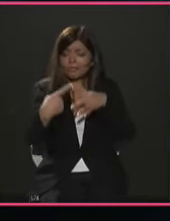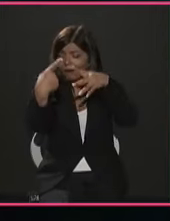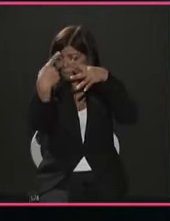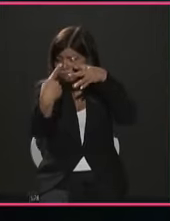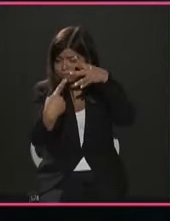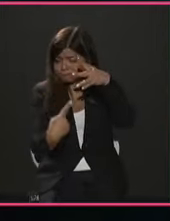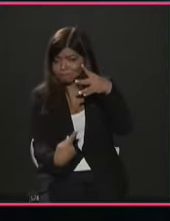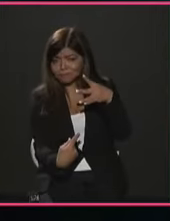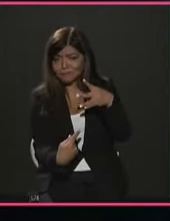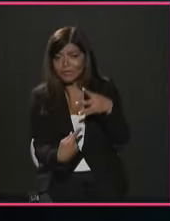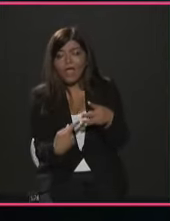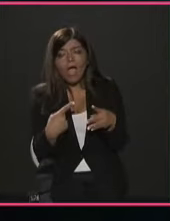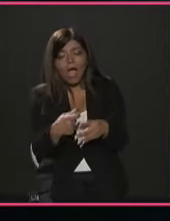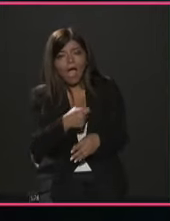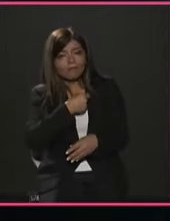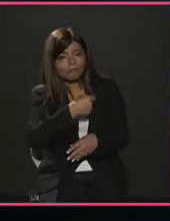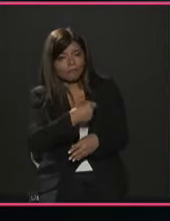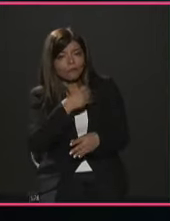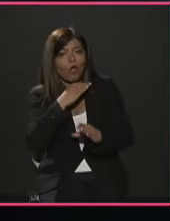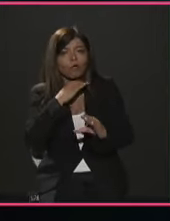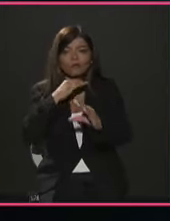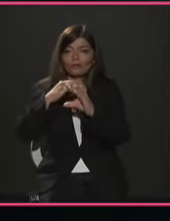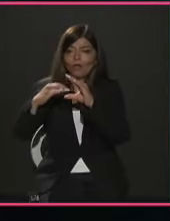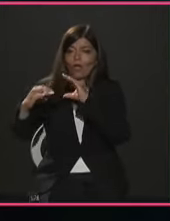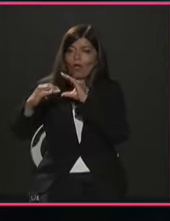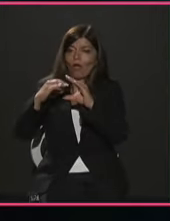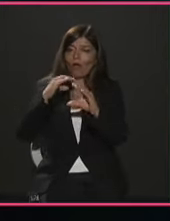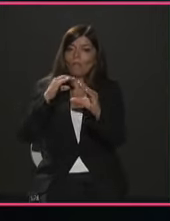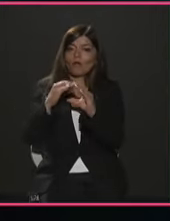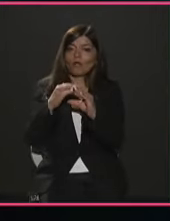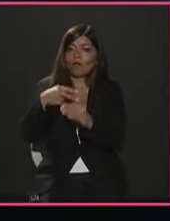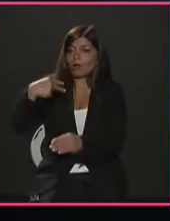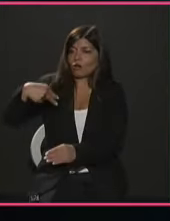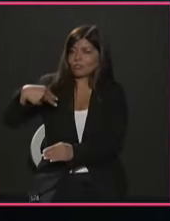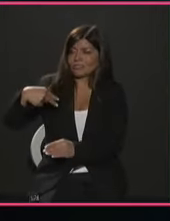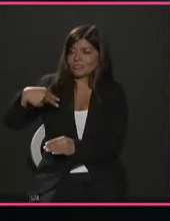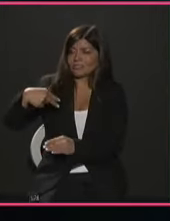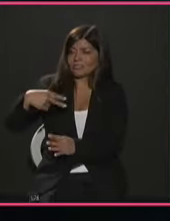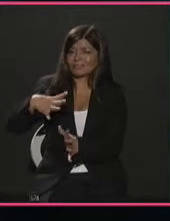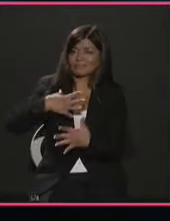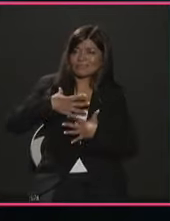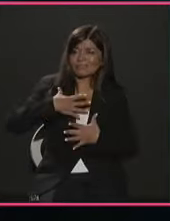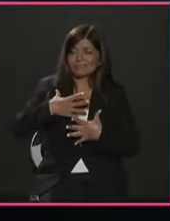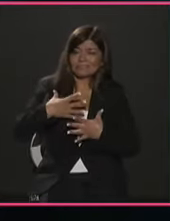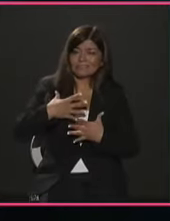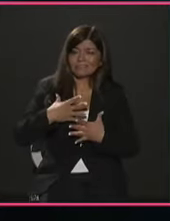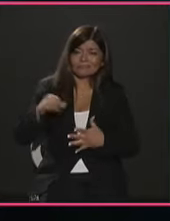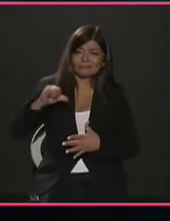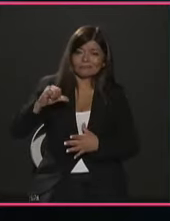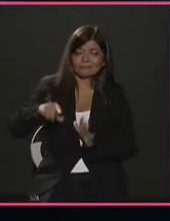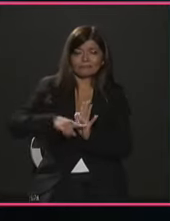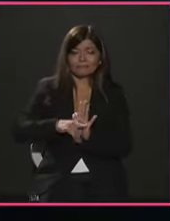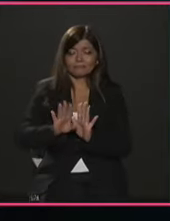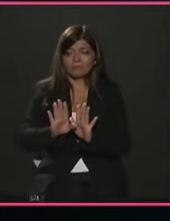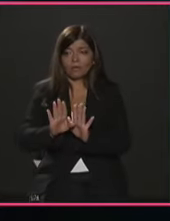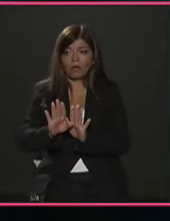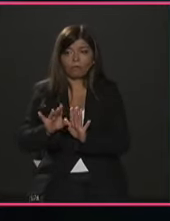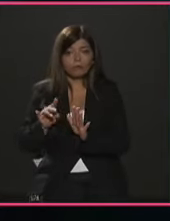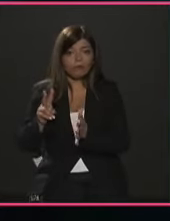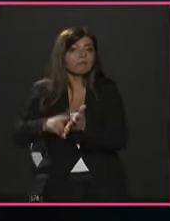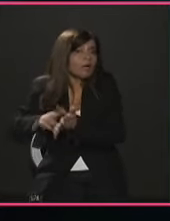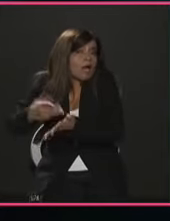sociales pueden comunicar no solamente noticias con vinculación con el miedo que por cierto no se trata de negar la